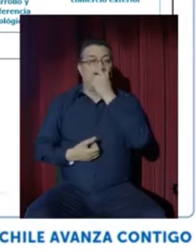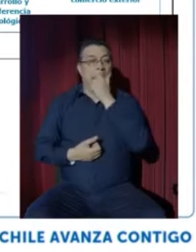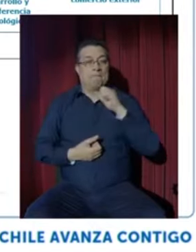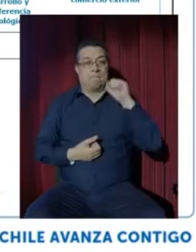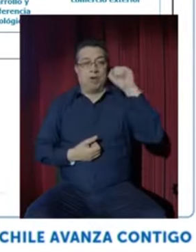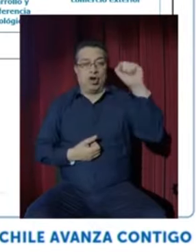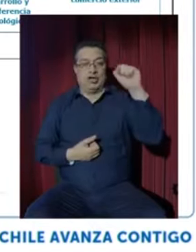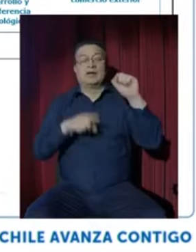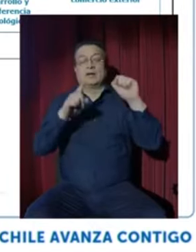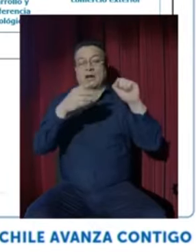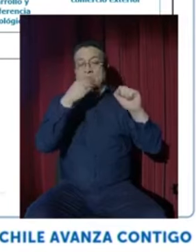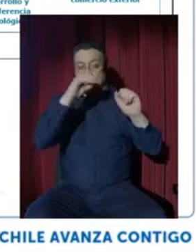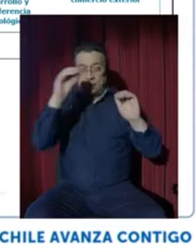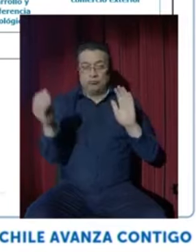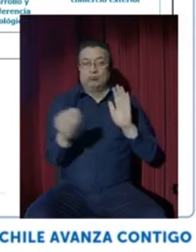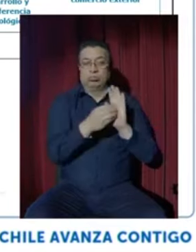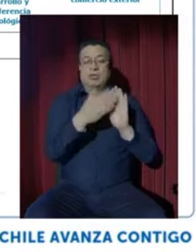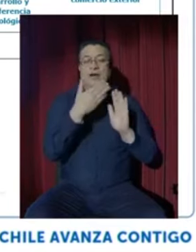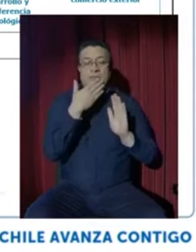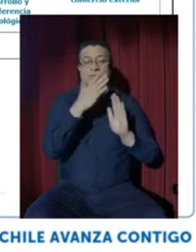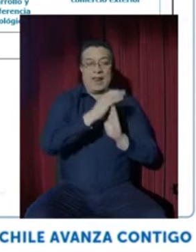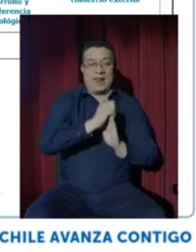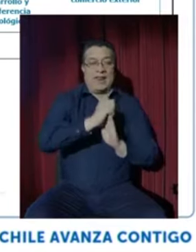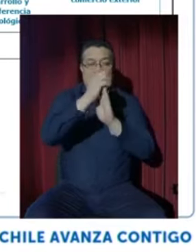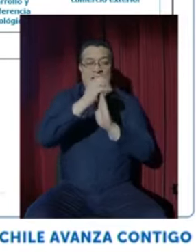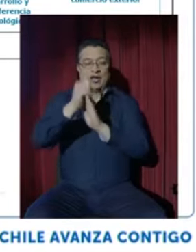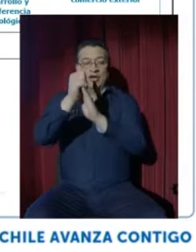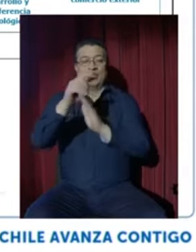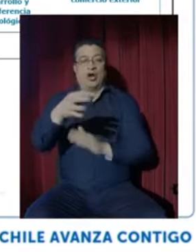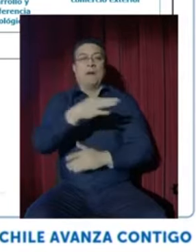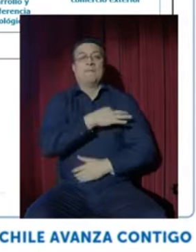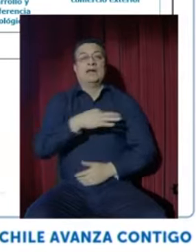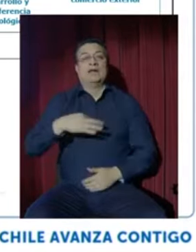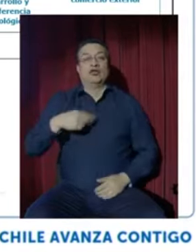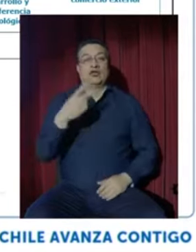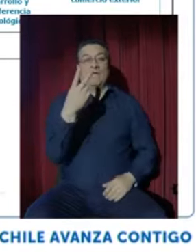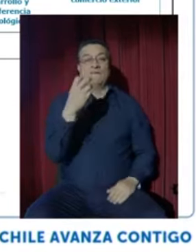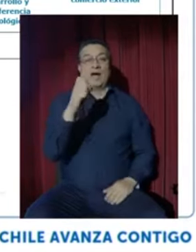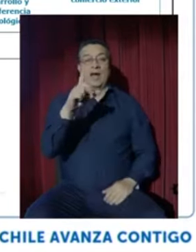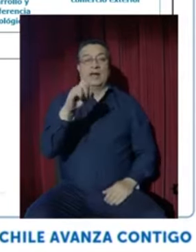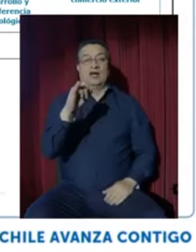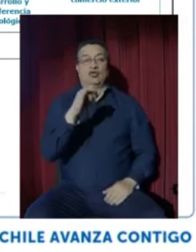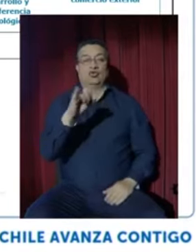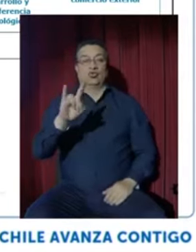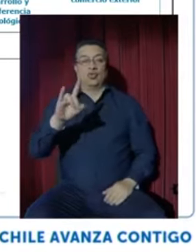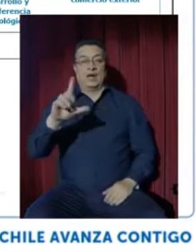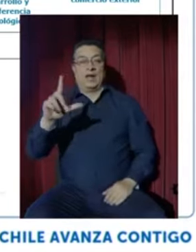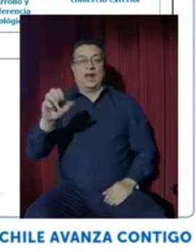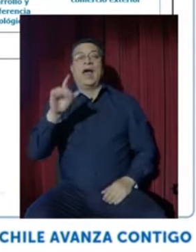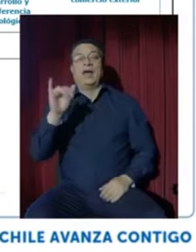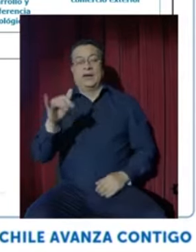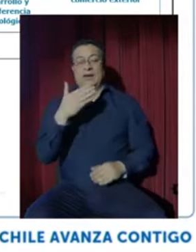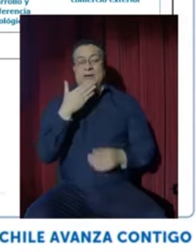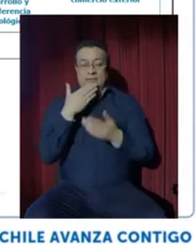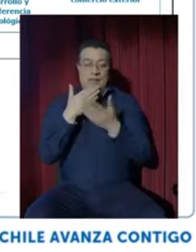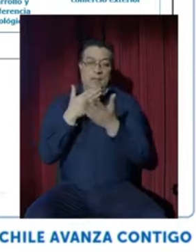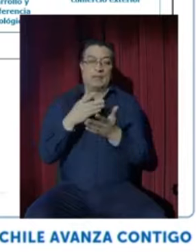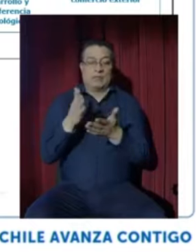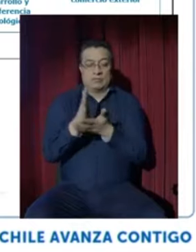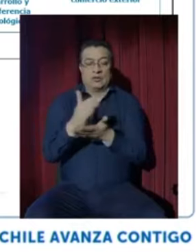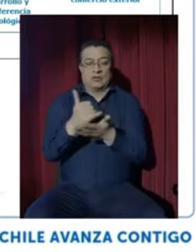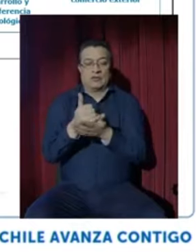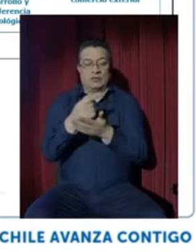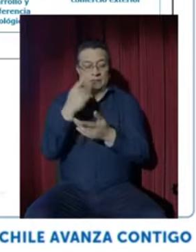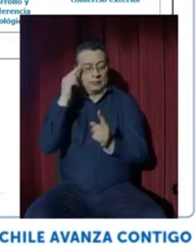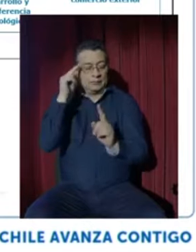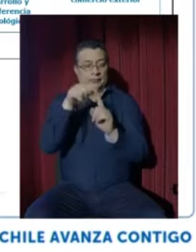se plasman también en el liderazgo del ministro Esteban Valenzuela en el minagri respecto a una serie de objetivos estratégicos